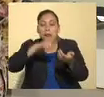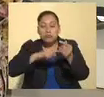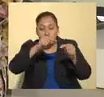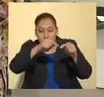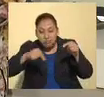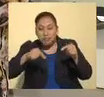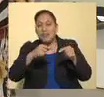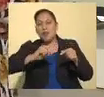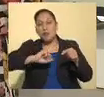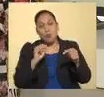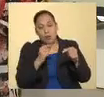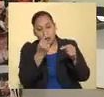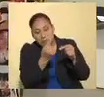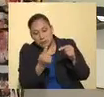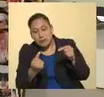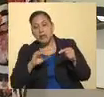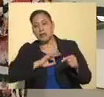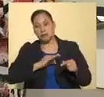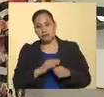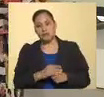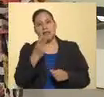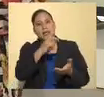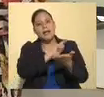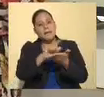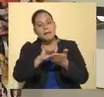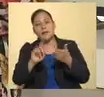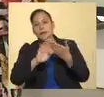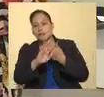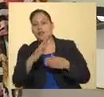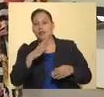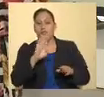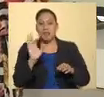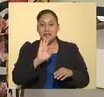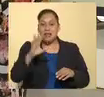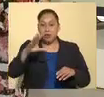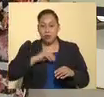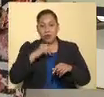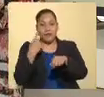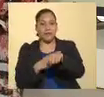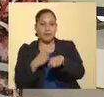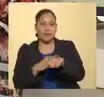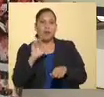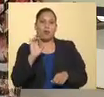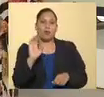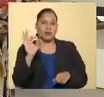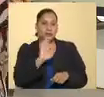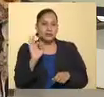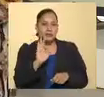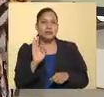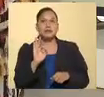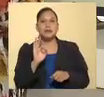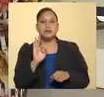Y eso es lo que tratamos de evitar con la limpieza, ¿no? Que podamos contagiarnos de enfermedades, que podamos